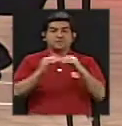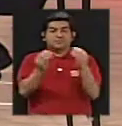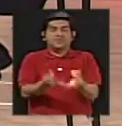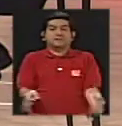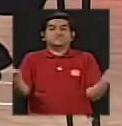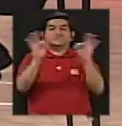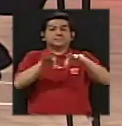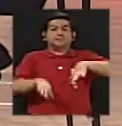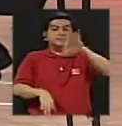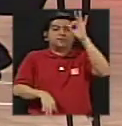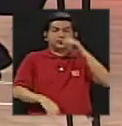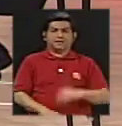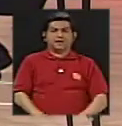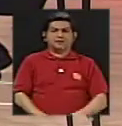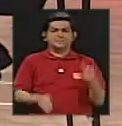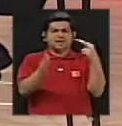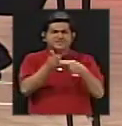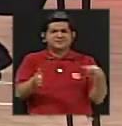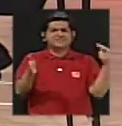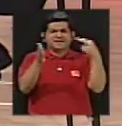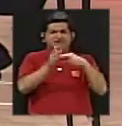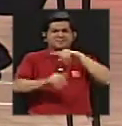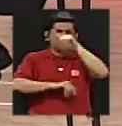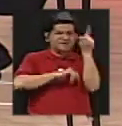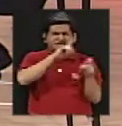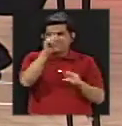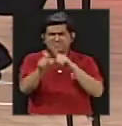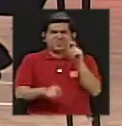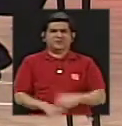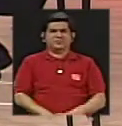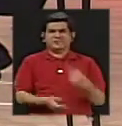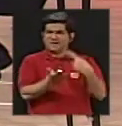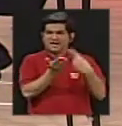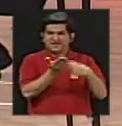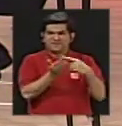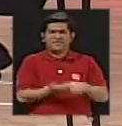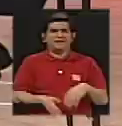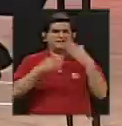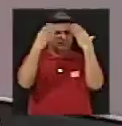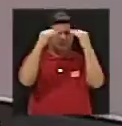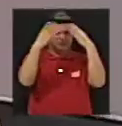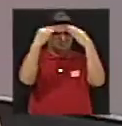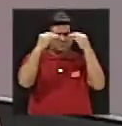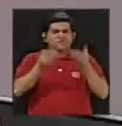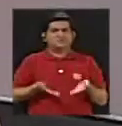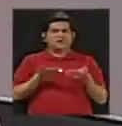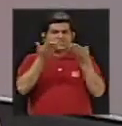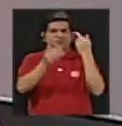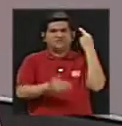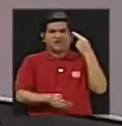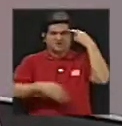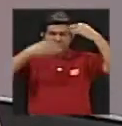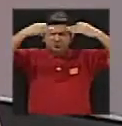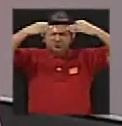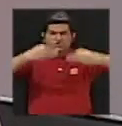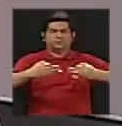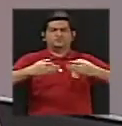están repetidamente muchas preguntas, ¿verdad? Los debates son una fuente de información, un motivo de